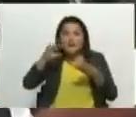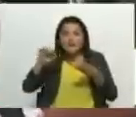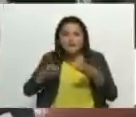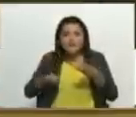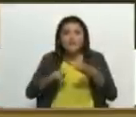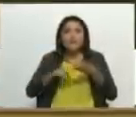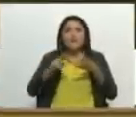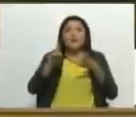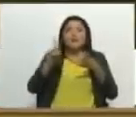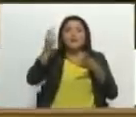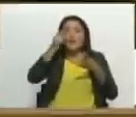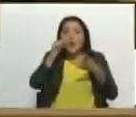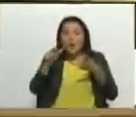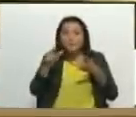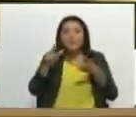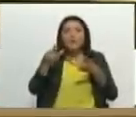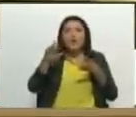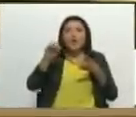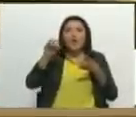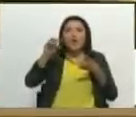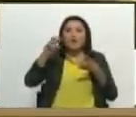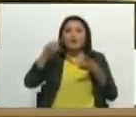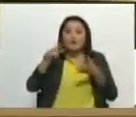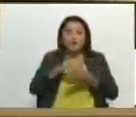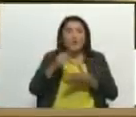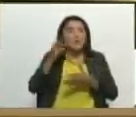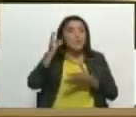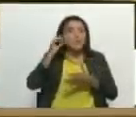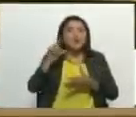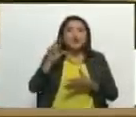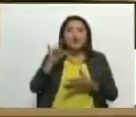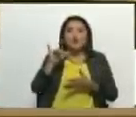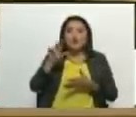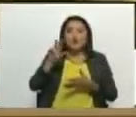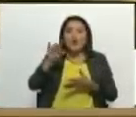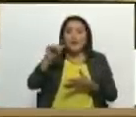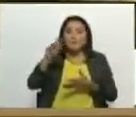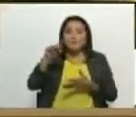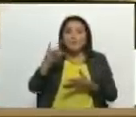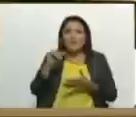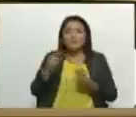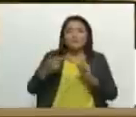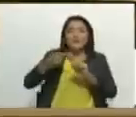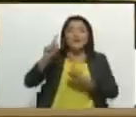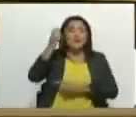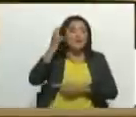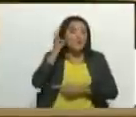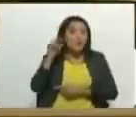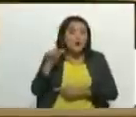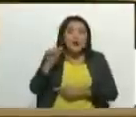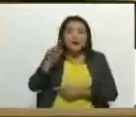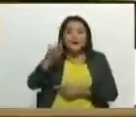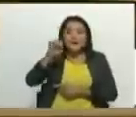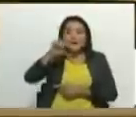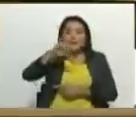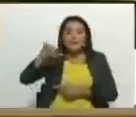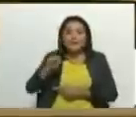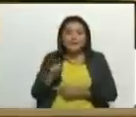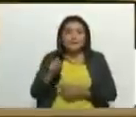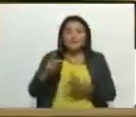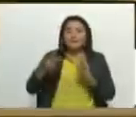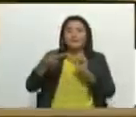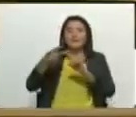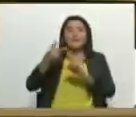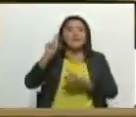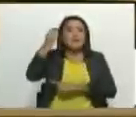el diputado Rodolfo Crespo, la diputada Yuramí Quintero, la diputada Arelis Horta, la